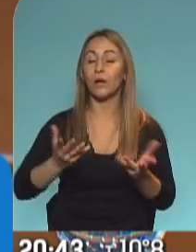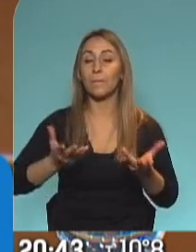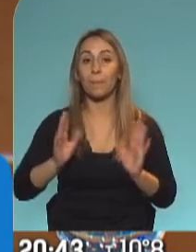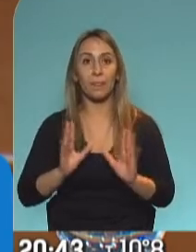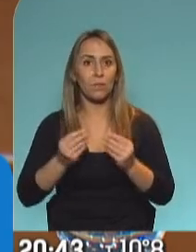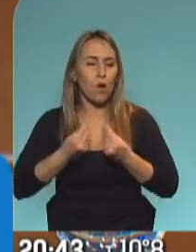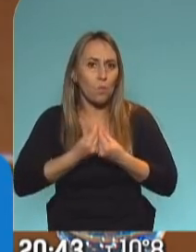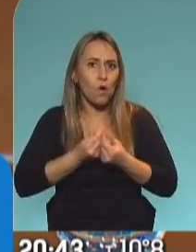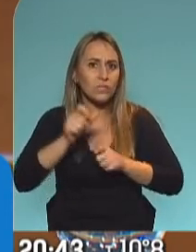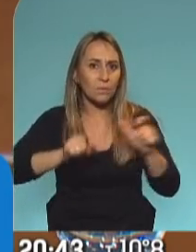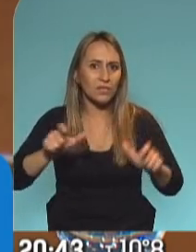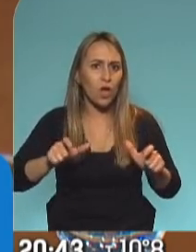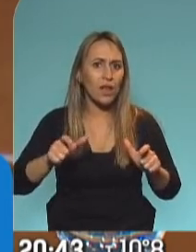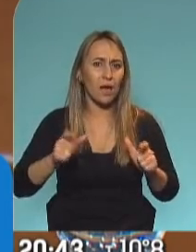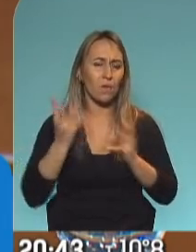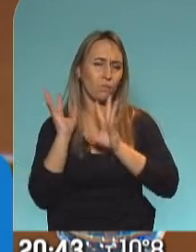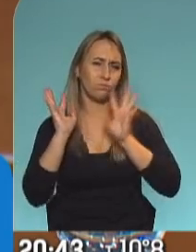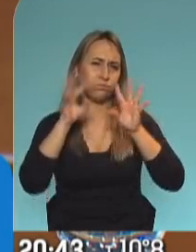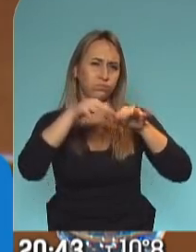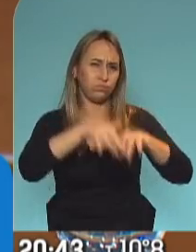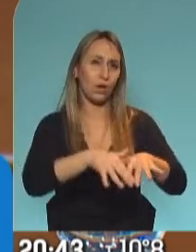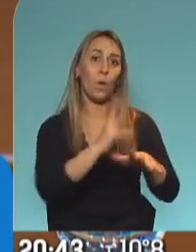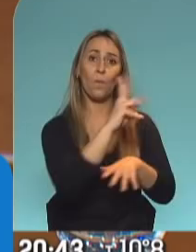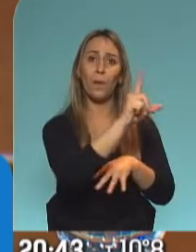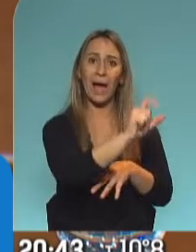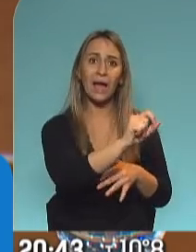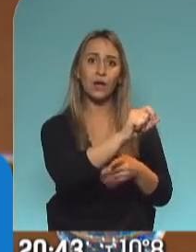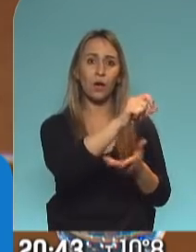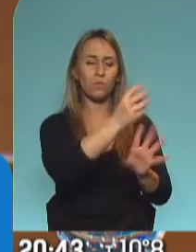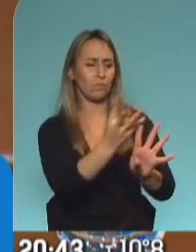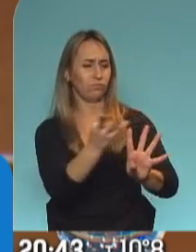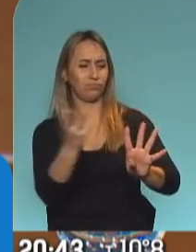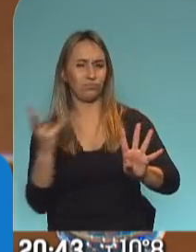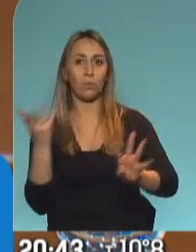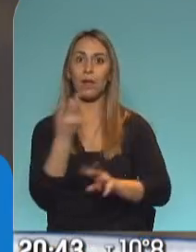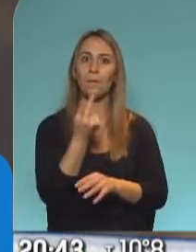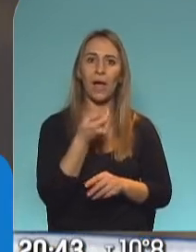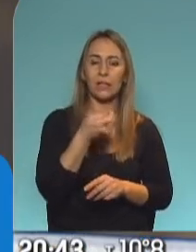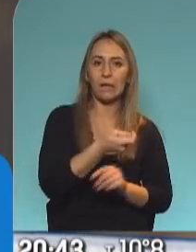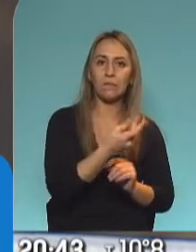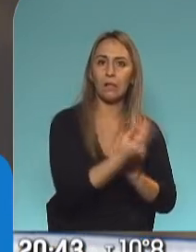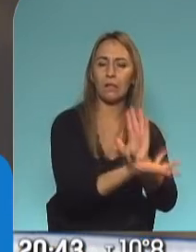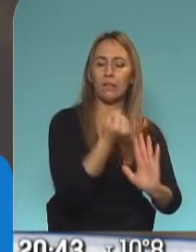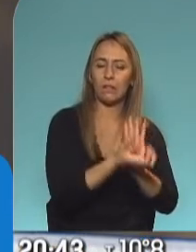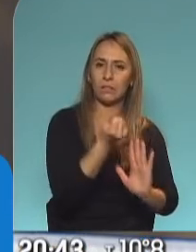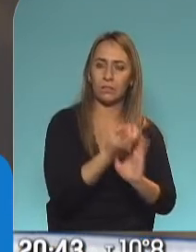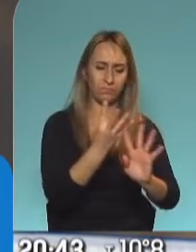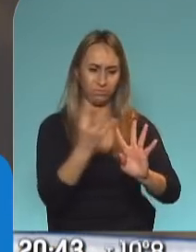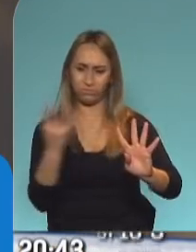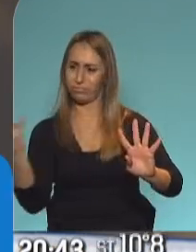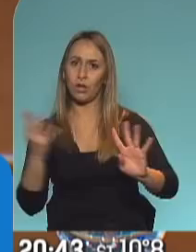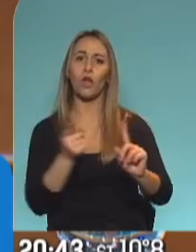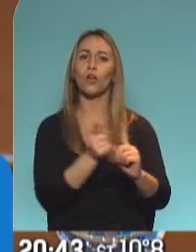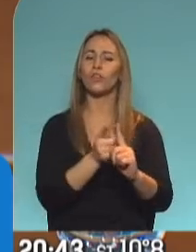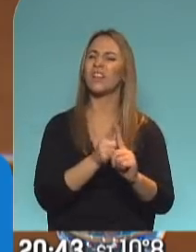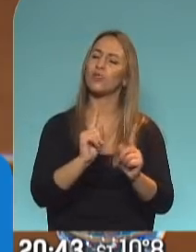un grupo de gente importante, una aglomeración de gente para ir a retirar el día que cobra. Que es innecesario. Y evitar el contacto, no digo contacto